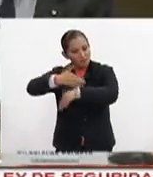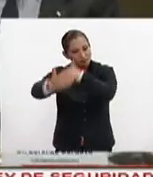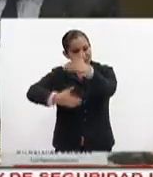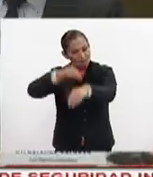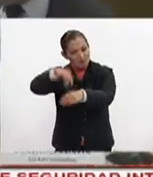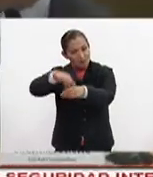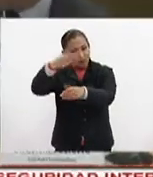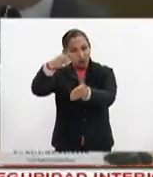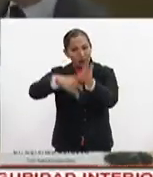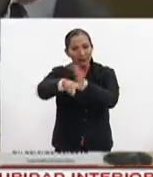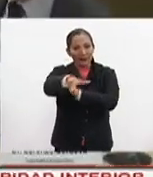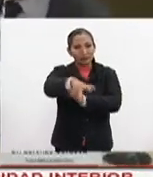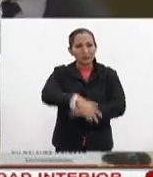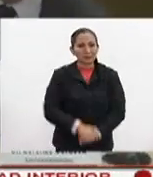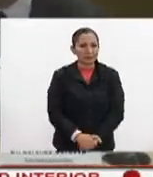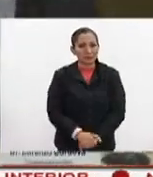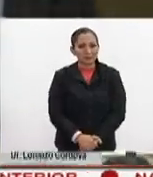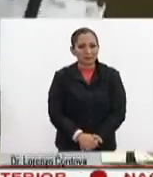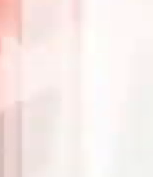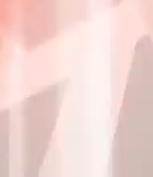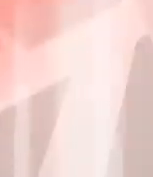electoral 2018.